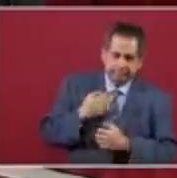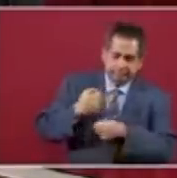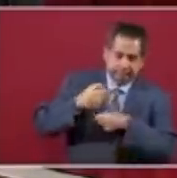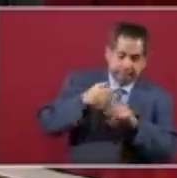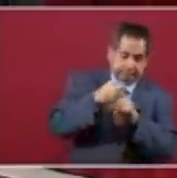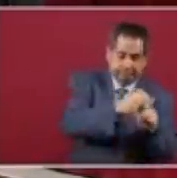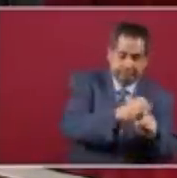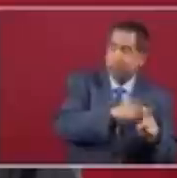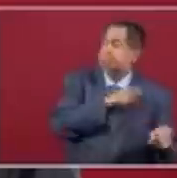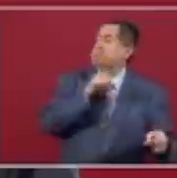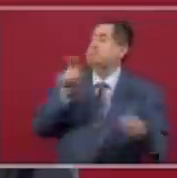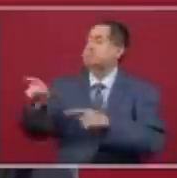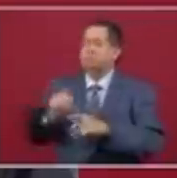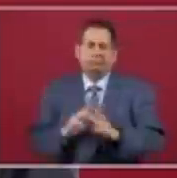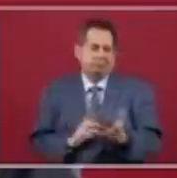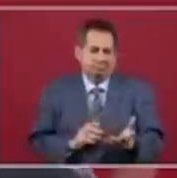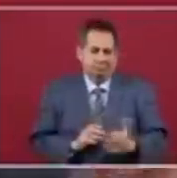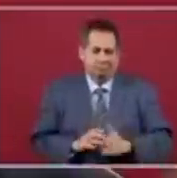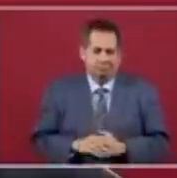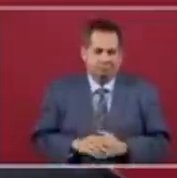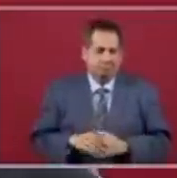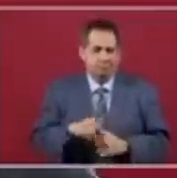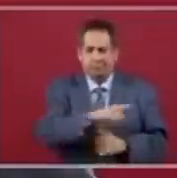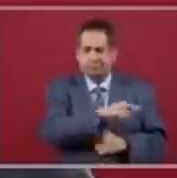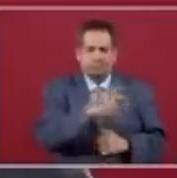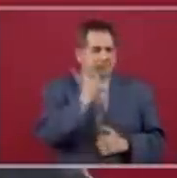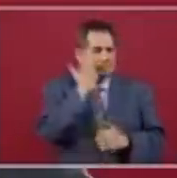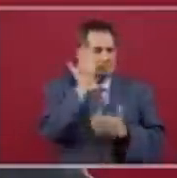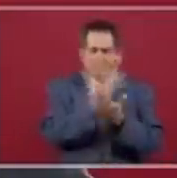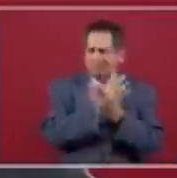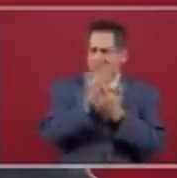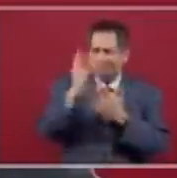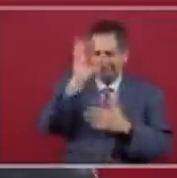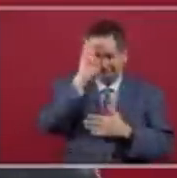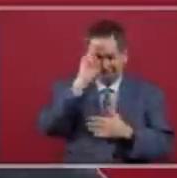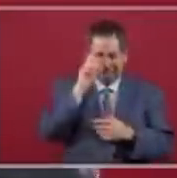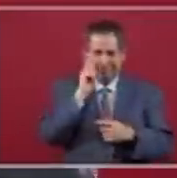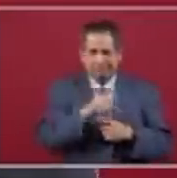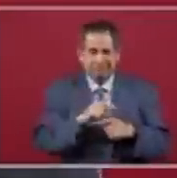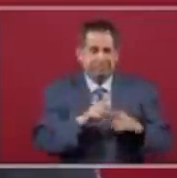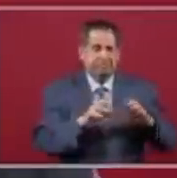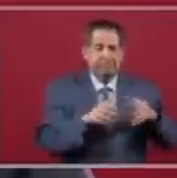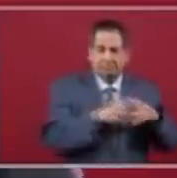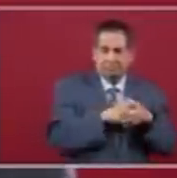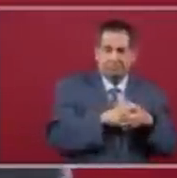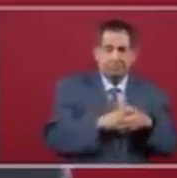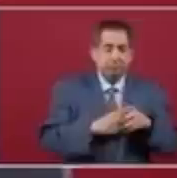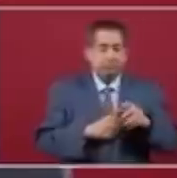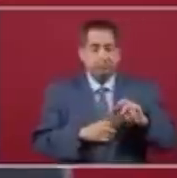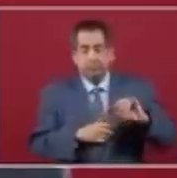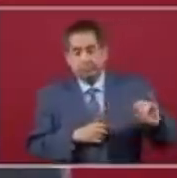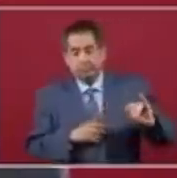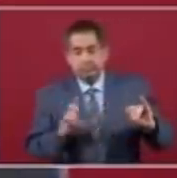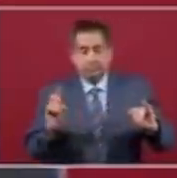quieren los extremos? La extrema derecha y la extrema izquierda,